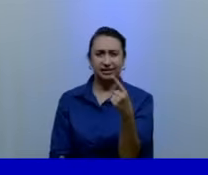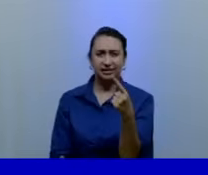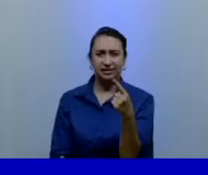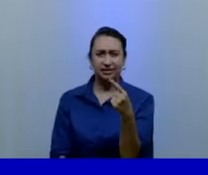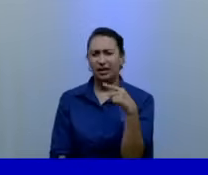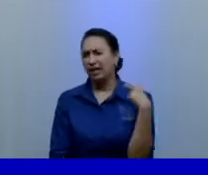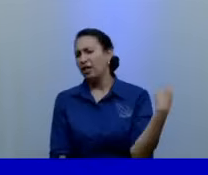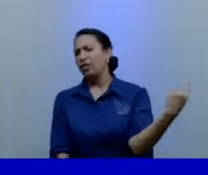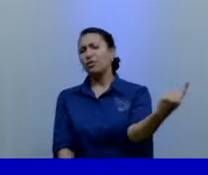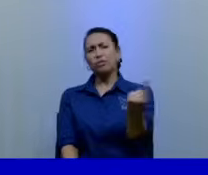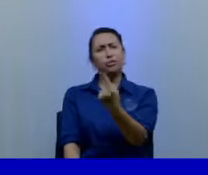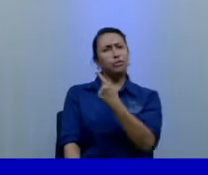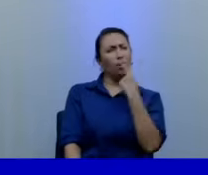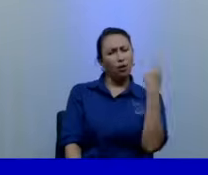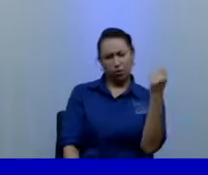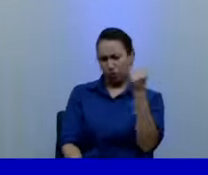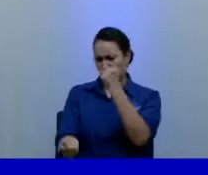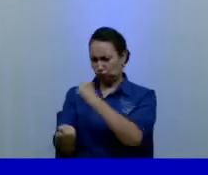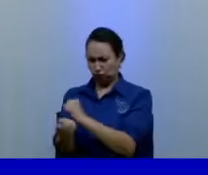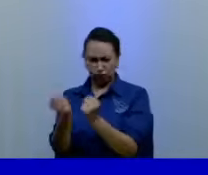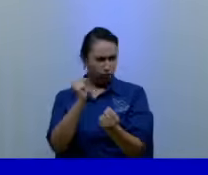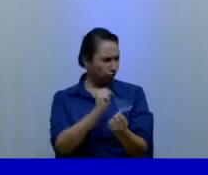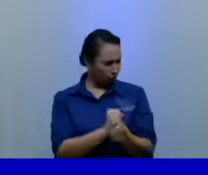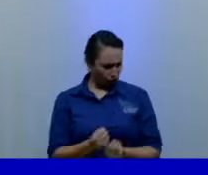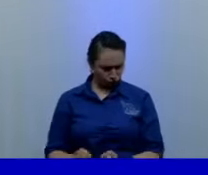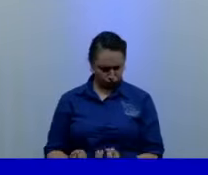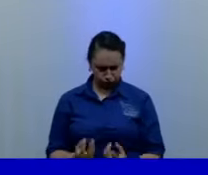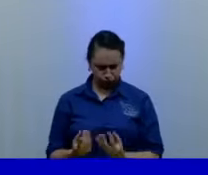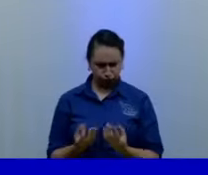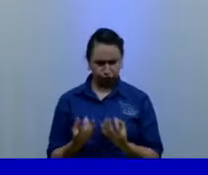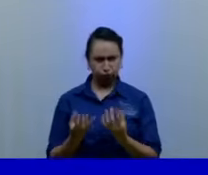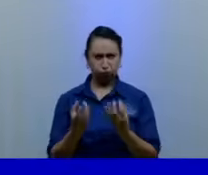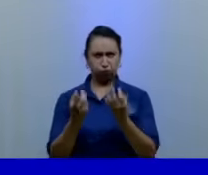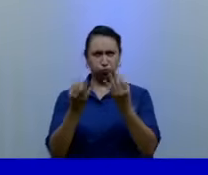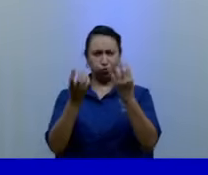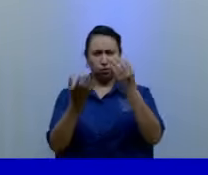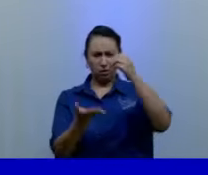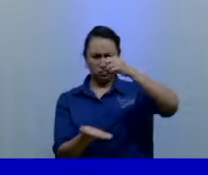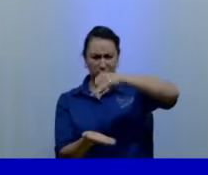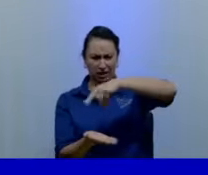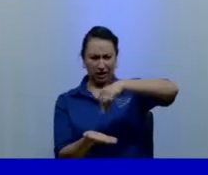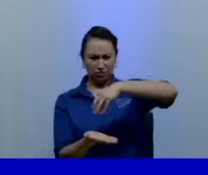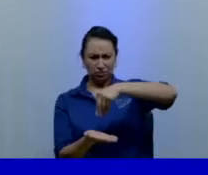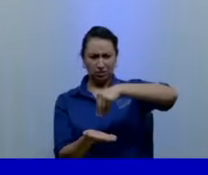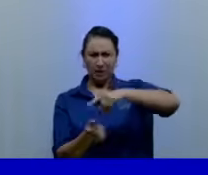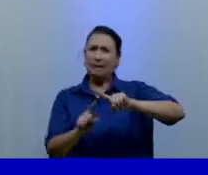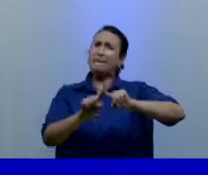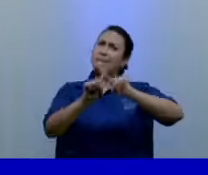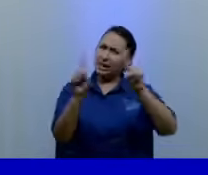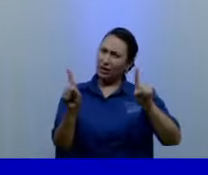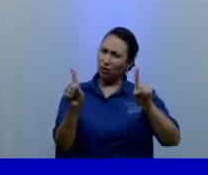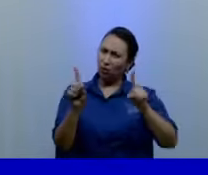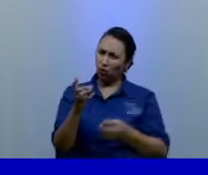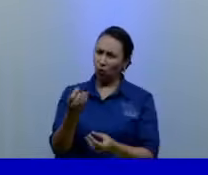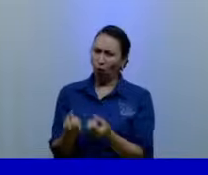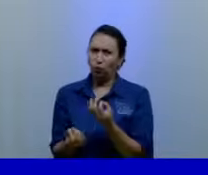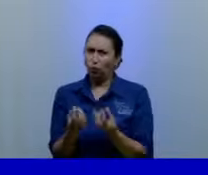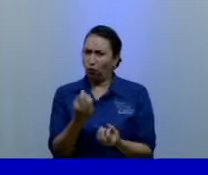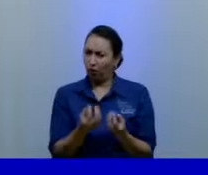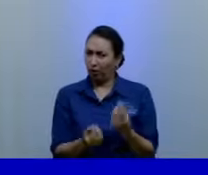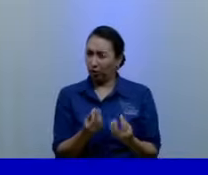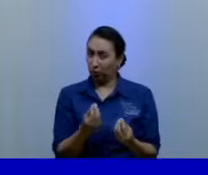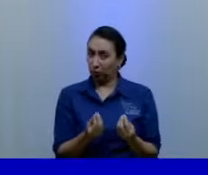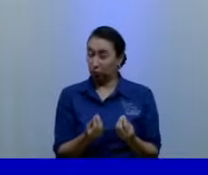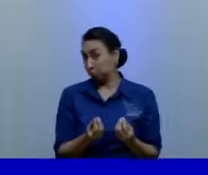es que hay uno donde dice que todos serán salados con fuego. La sal es buena, sí, esto tiene